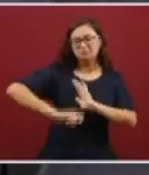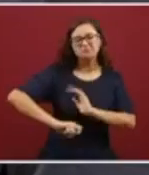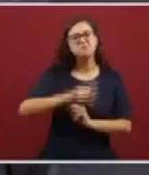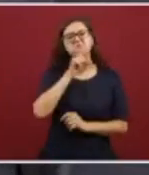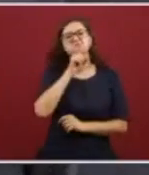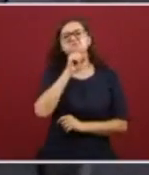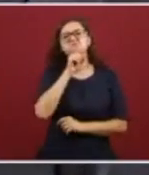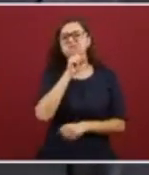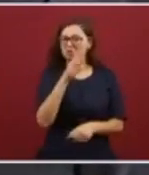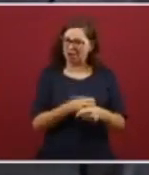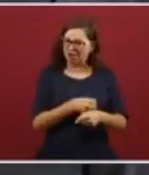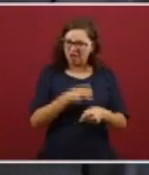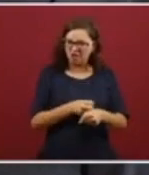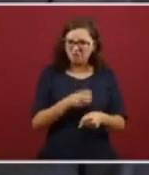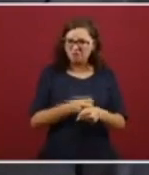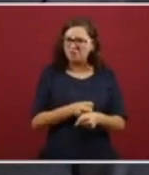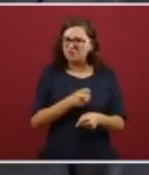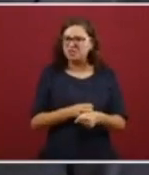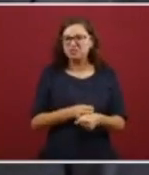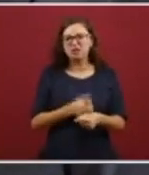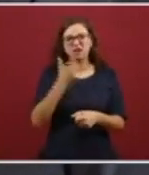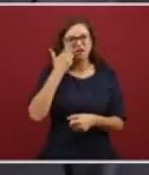entonces se aferran,